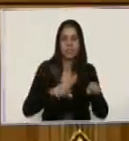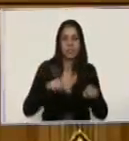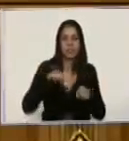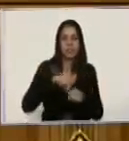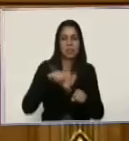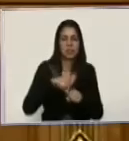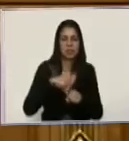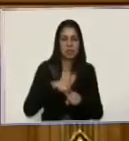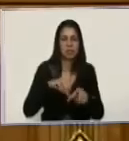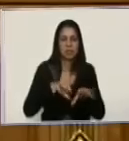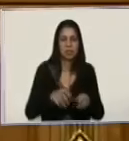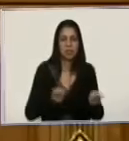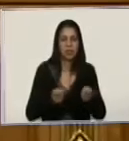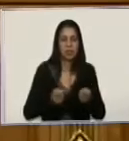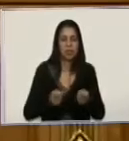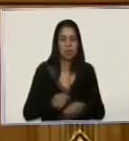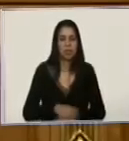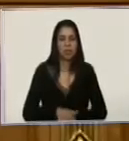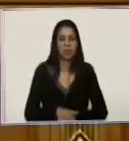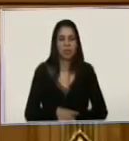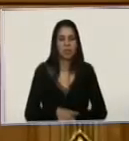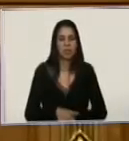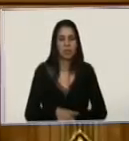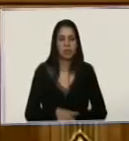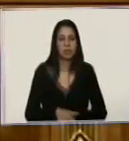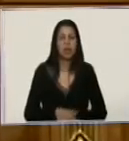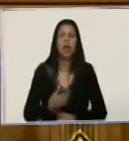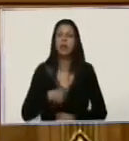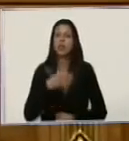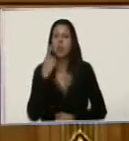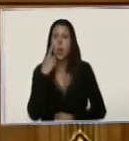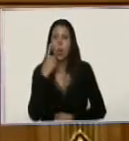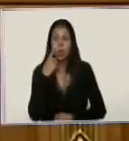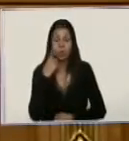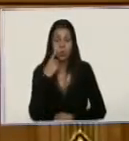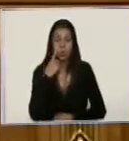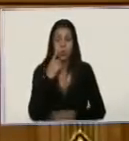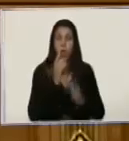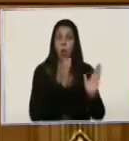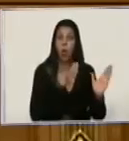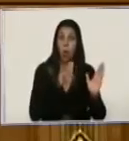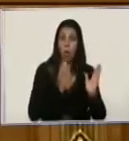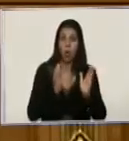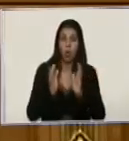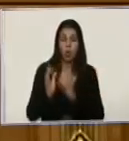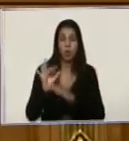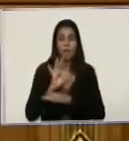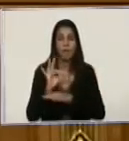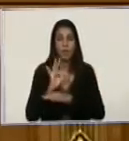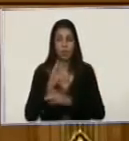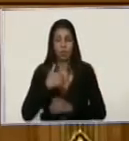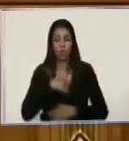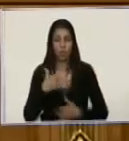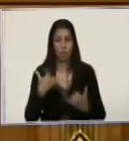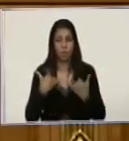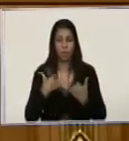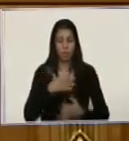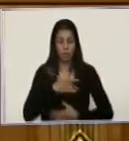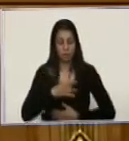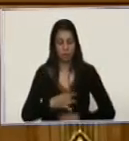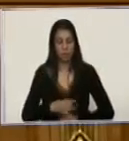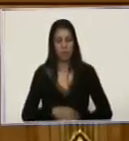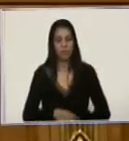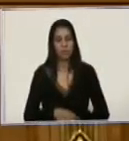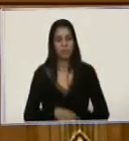reservas. A eso es que tenemos que ponerle orden en función de nuestros intereses, tomando en cuenta,